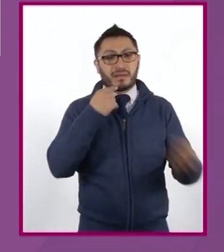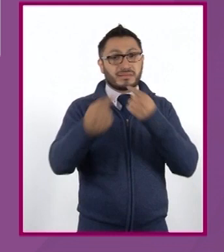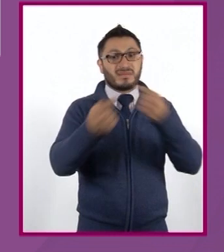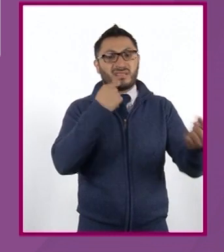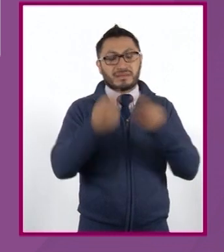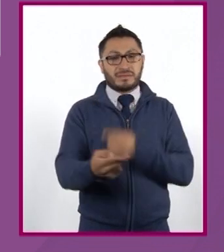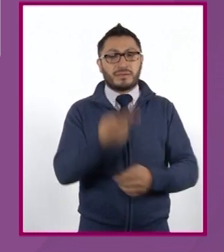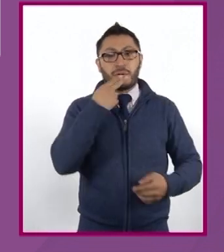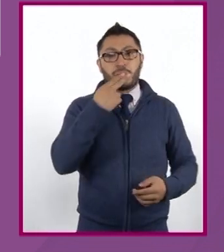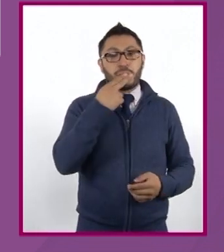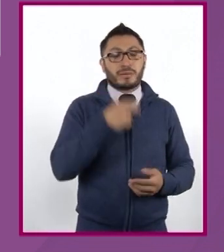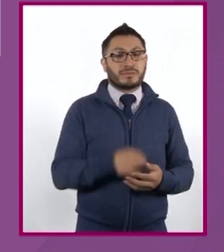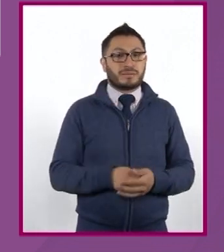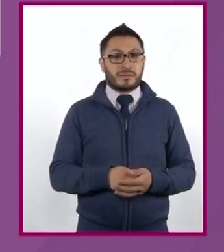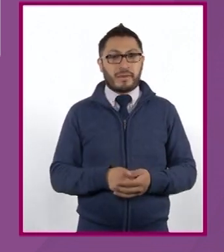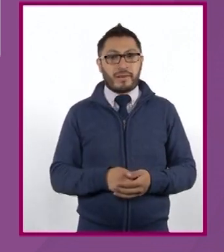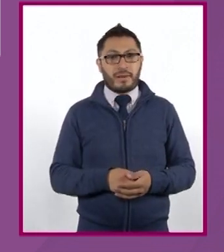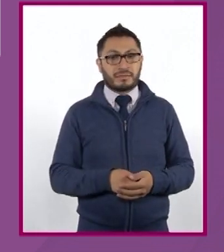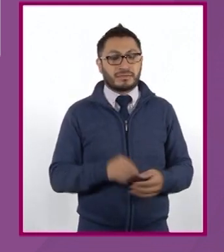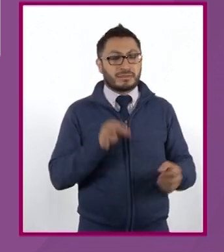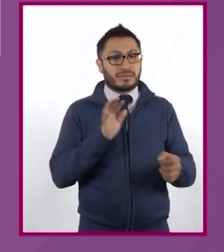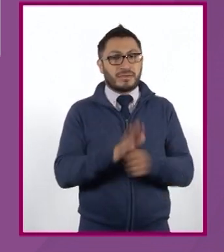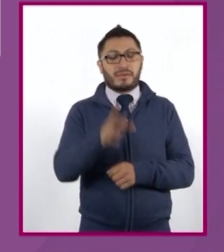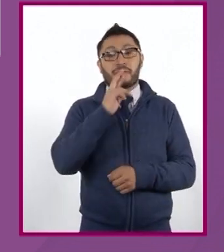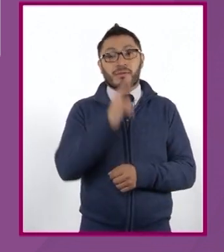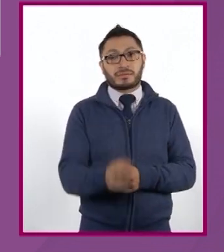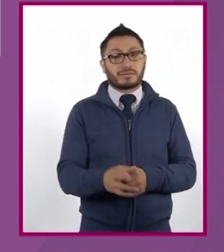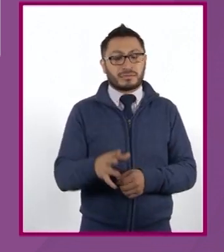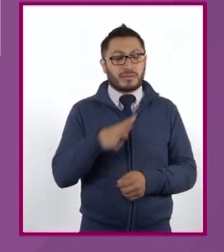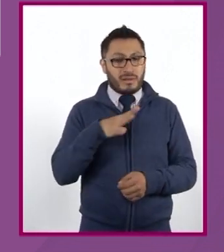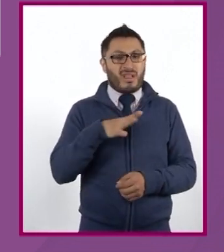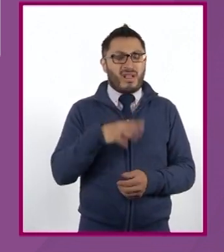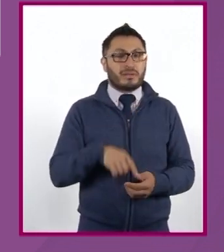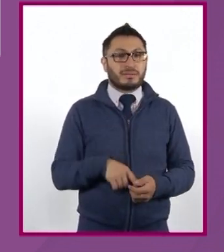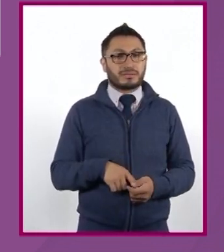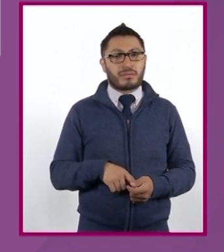discursivos utilizaron y qué resultados obtuvieron.